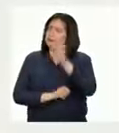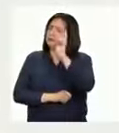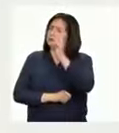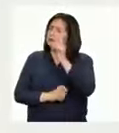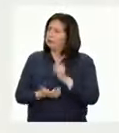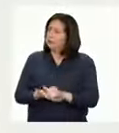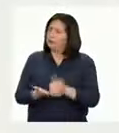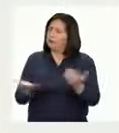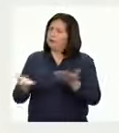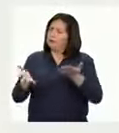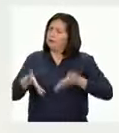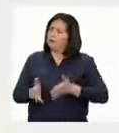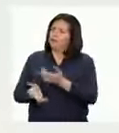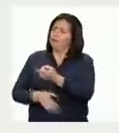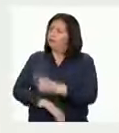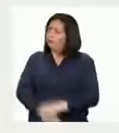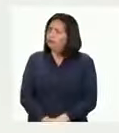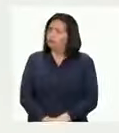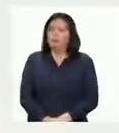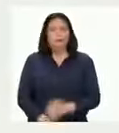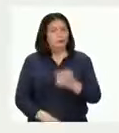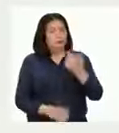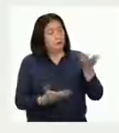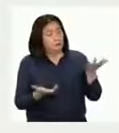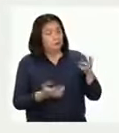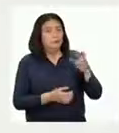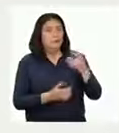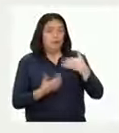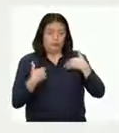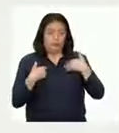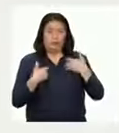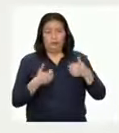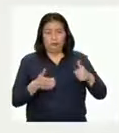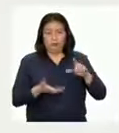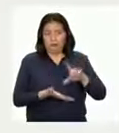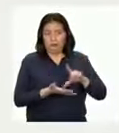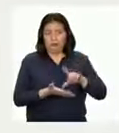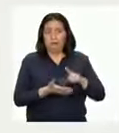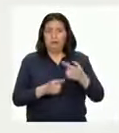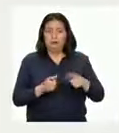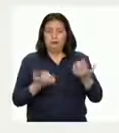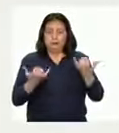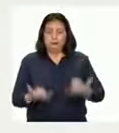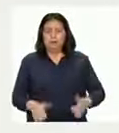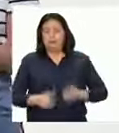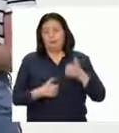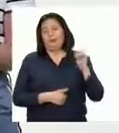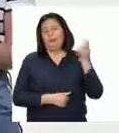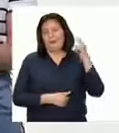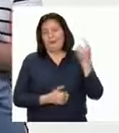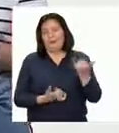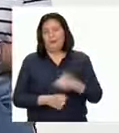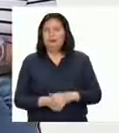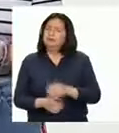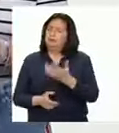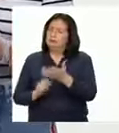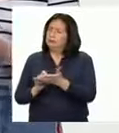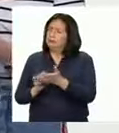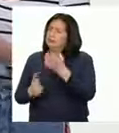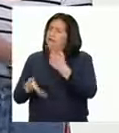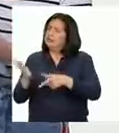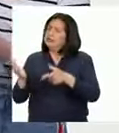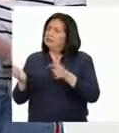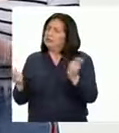Profesora, ¿de dónde es usted? Bueno, Patti, yo soy de Lima, pero actualmente vivo en Trujillo. ¿Y qué